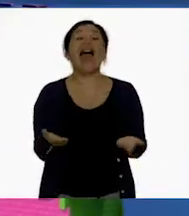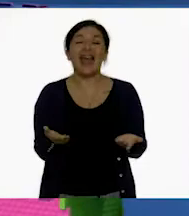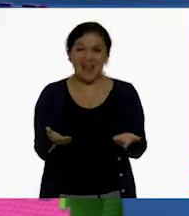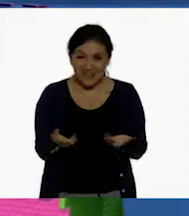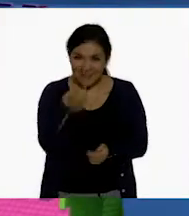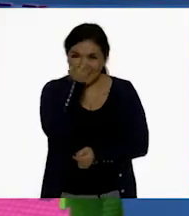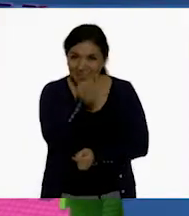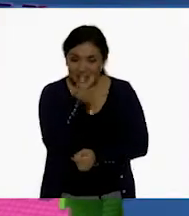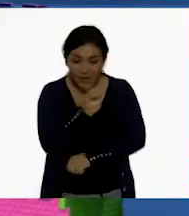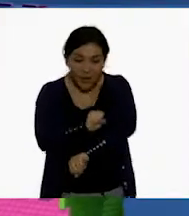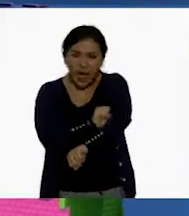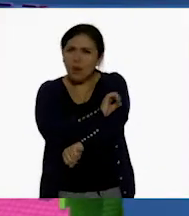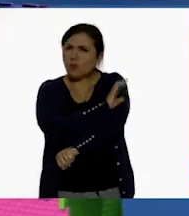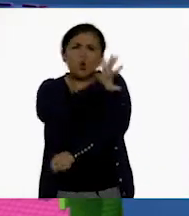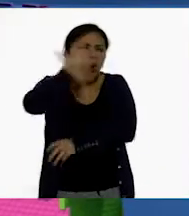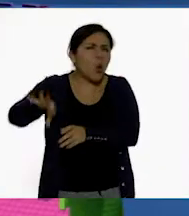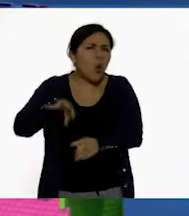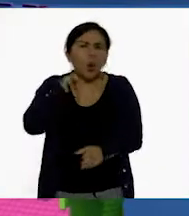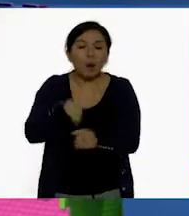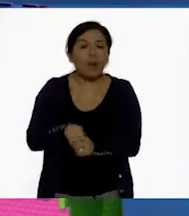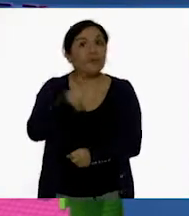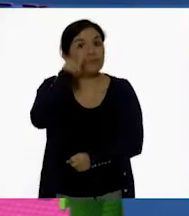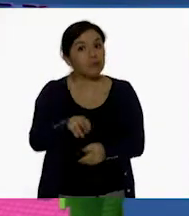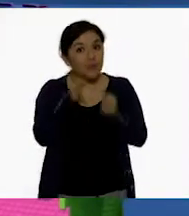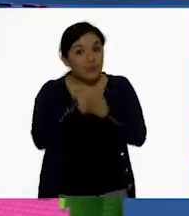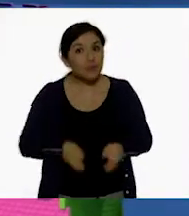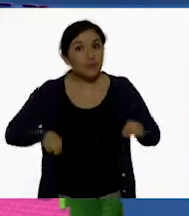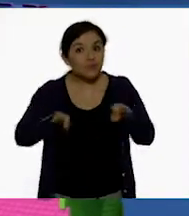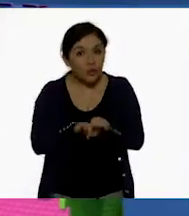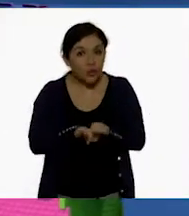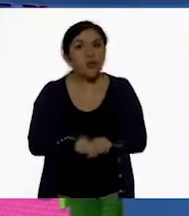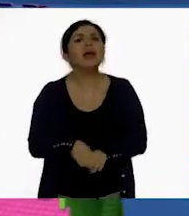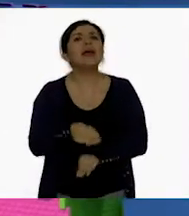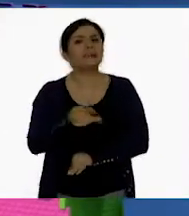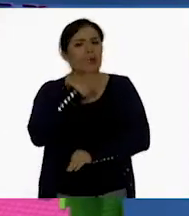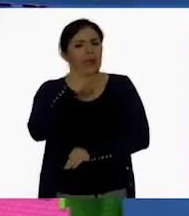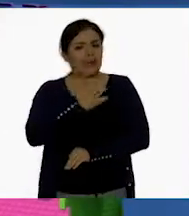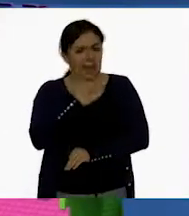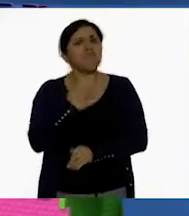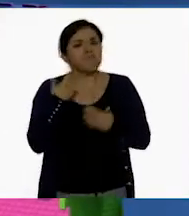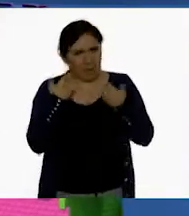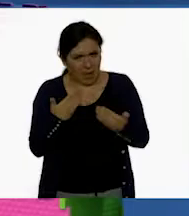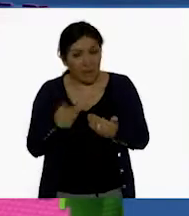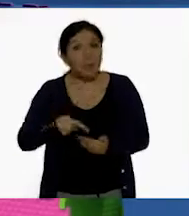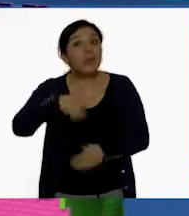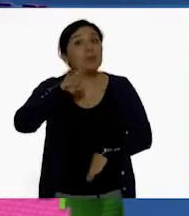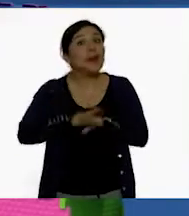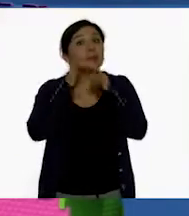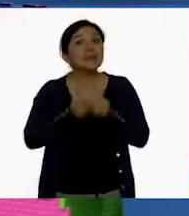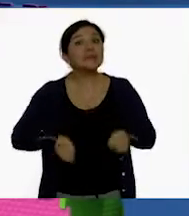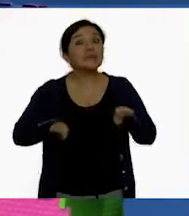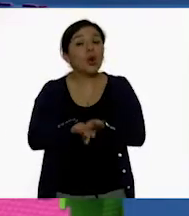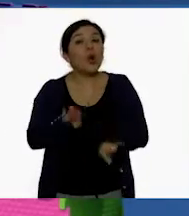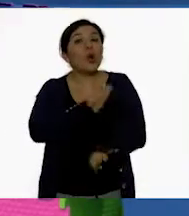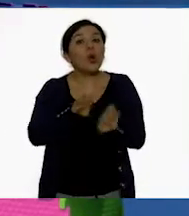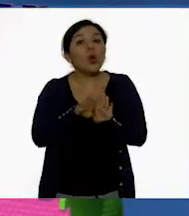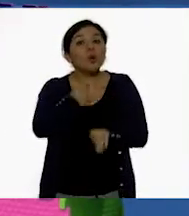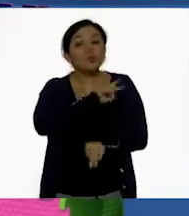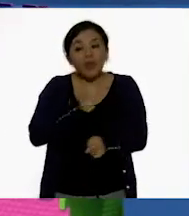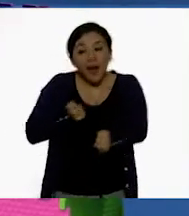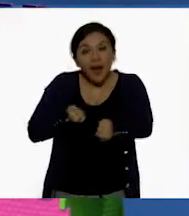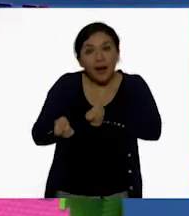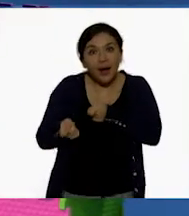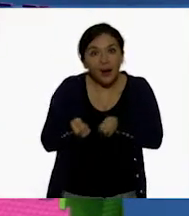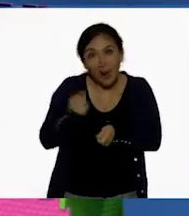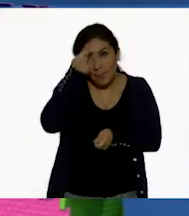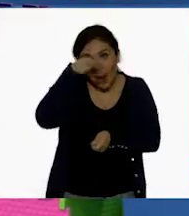Las emociones en general son importantes. Es bueno sentirlas, pero más importante aún es regularlas para que así